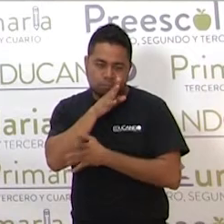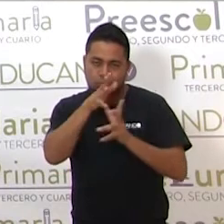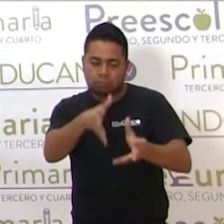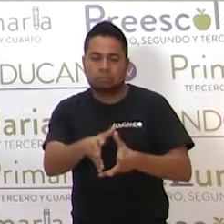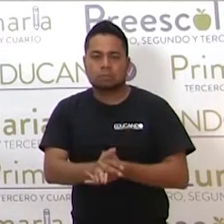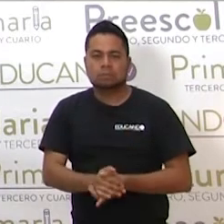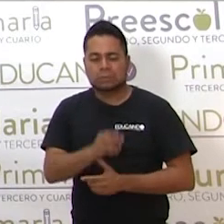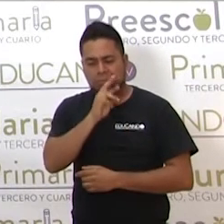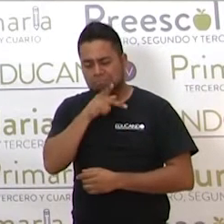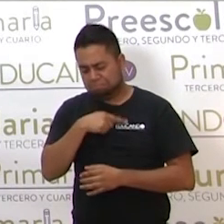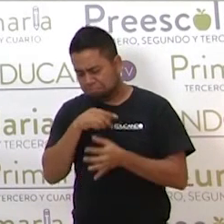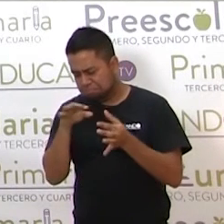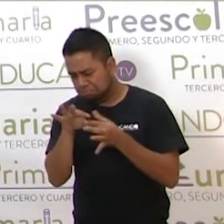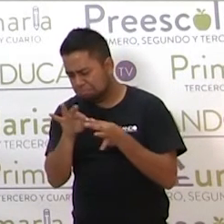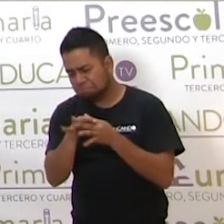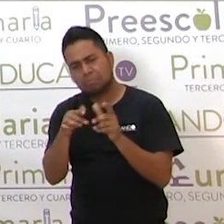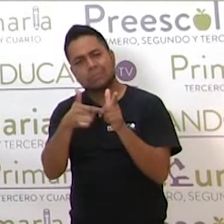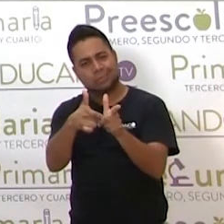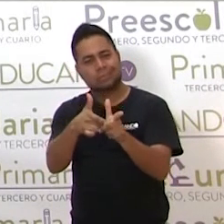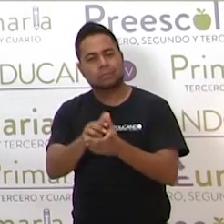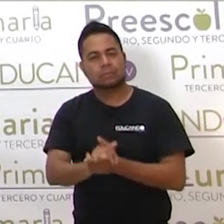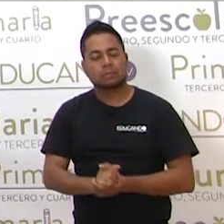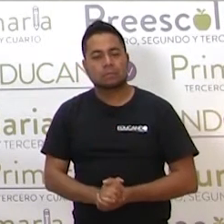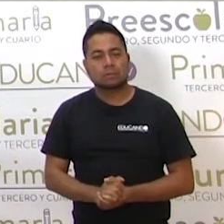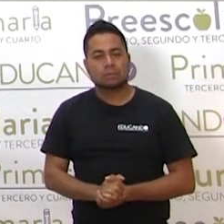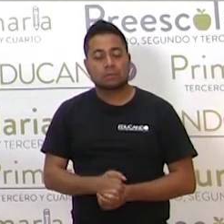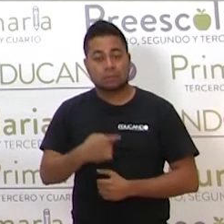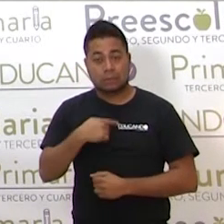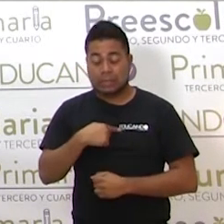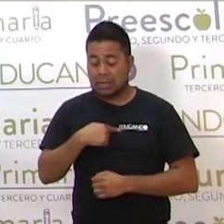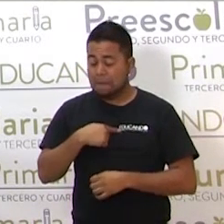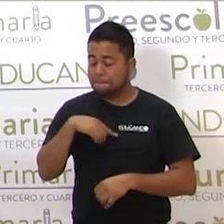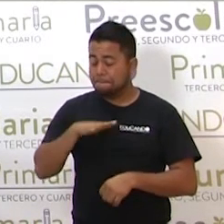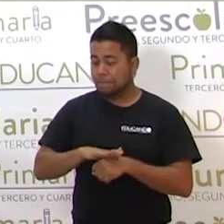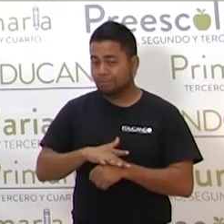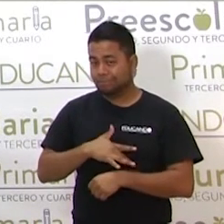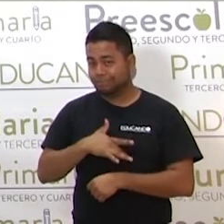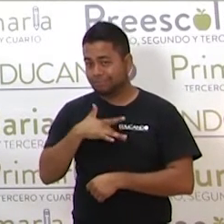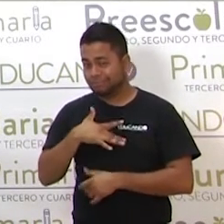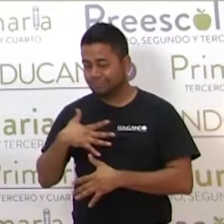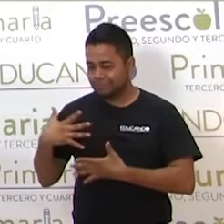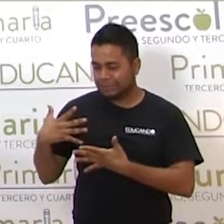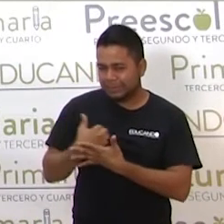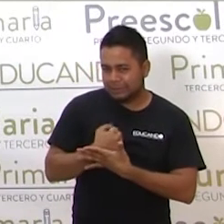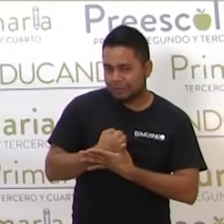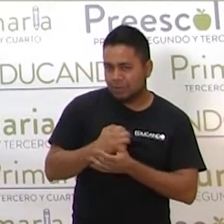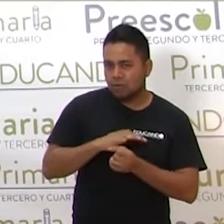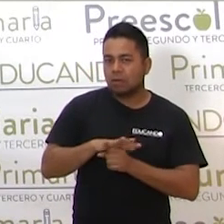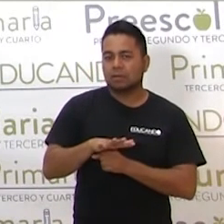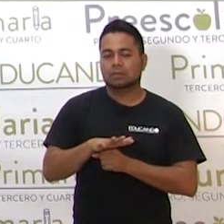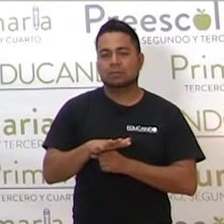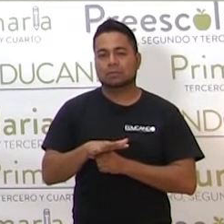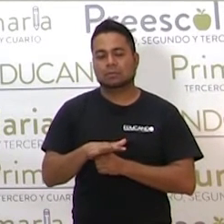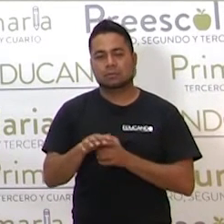Mejor seguiré platicando. De lo que más tengo ganas es de probar